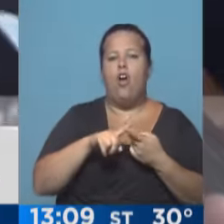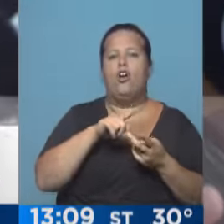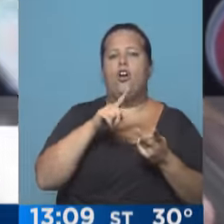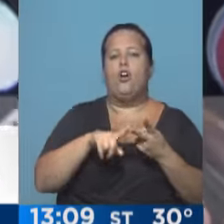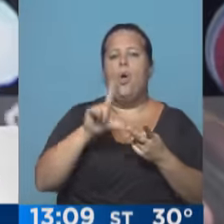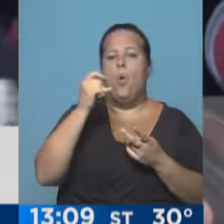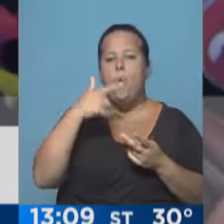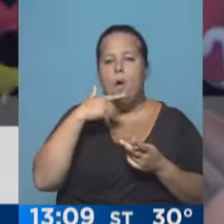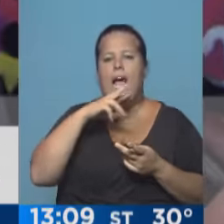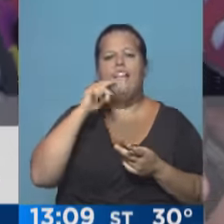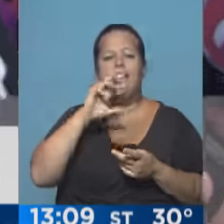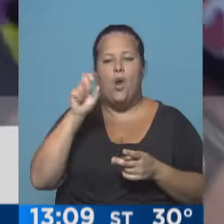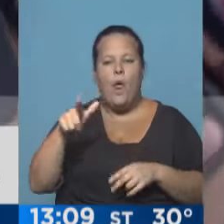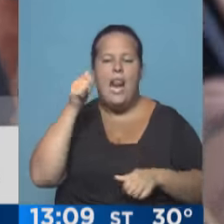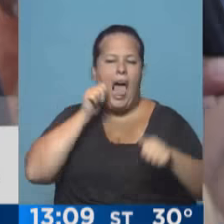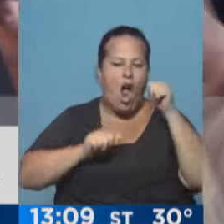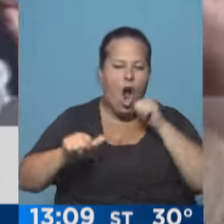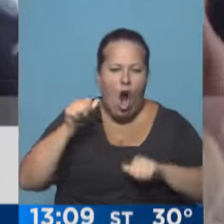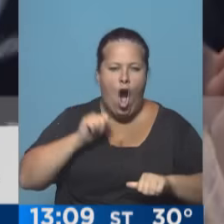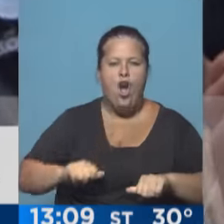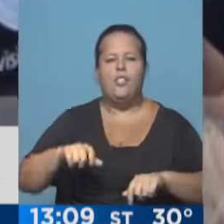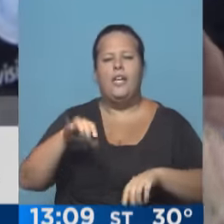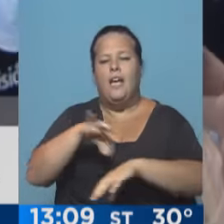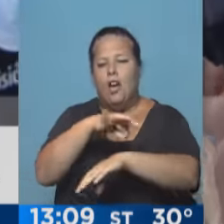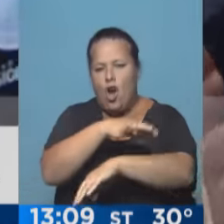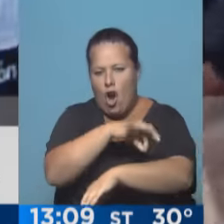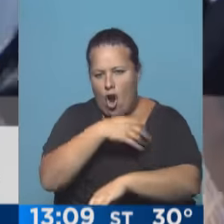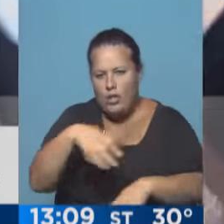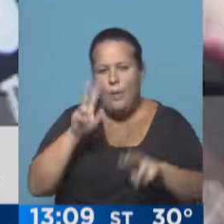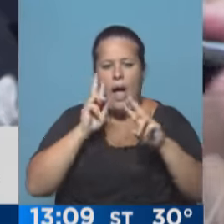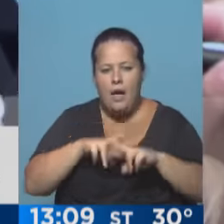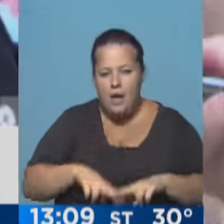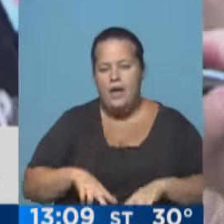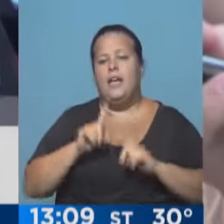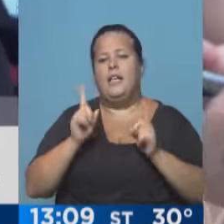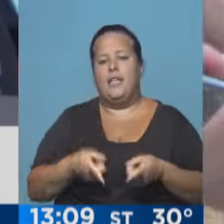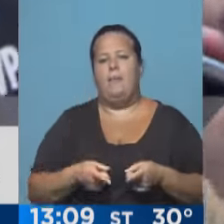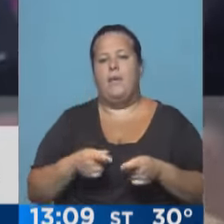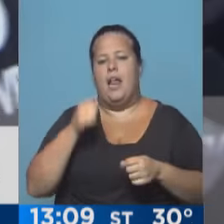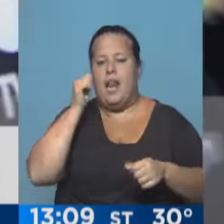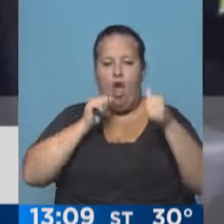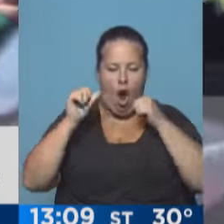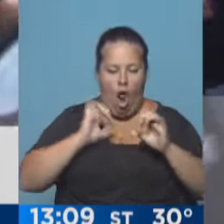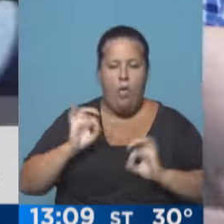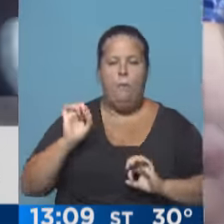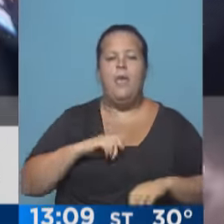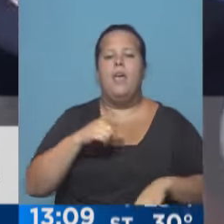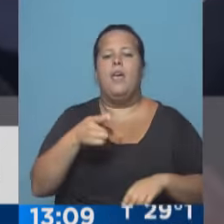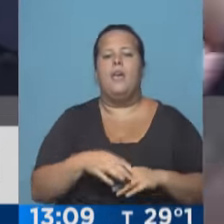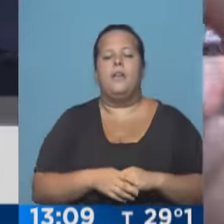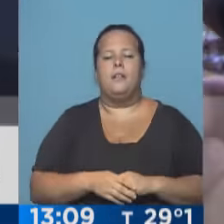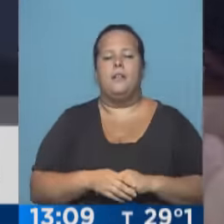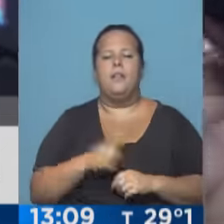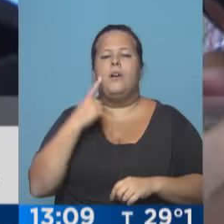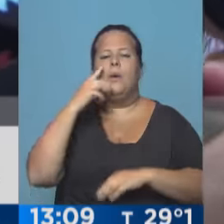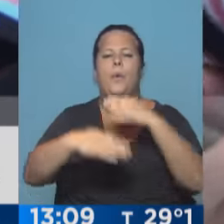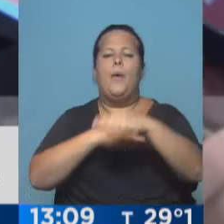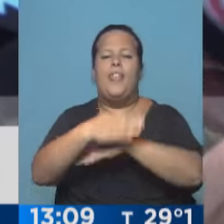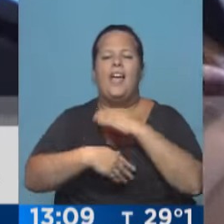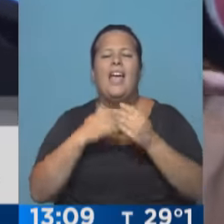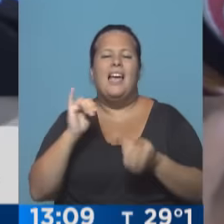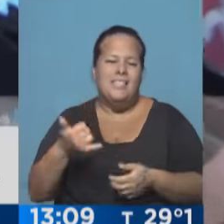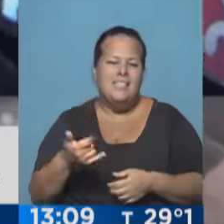Luca Villarruel, claro, con cortes y después las suturas que se van a revisar y las contusiones. Veíamos aquí cómo está nervioso, vendado. ¿Qué le pasó? Sí,